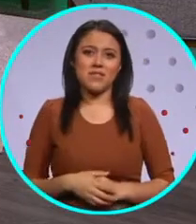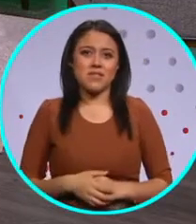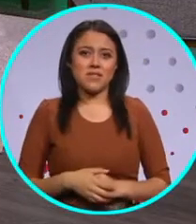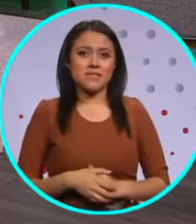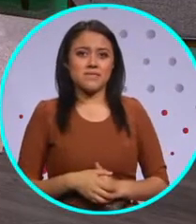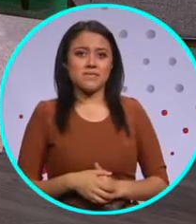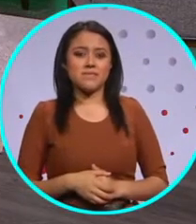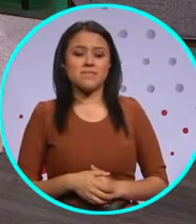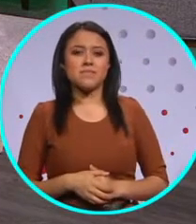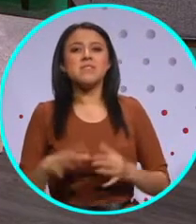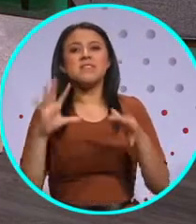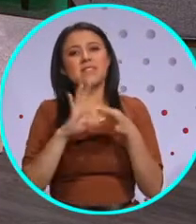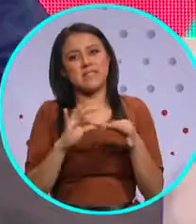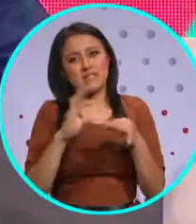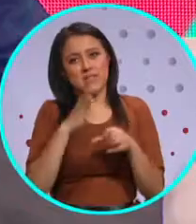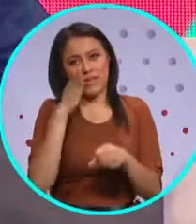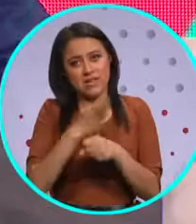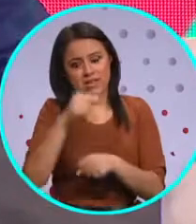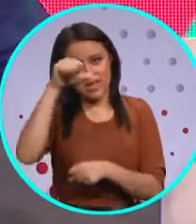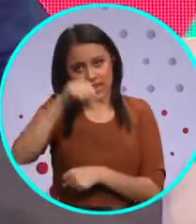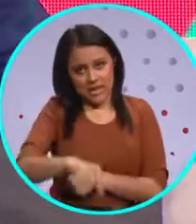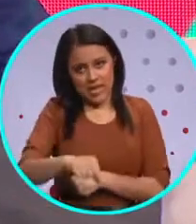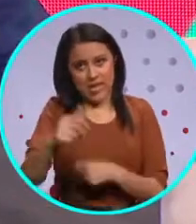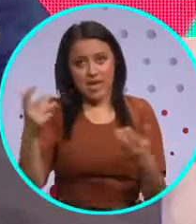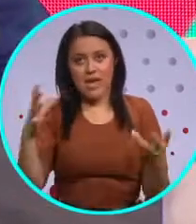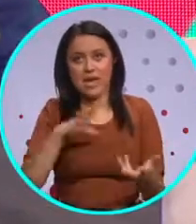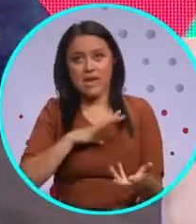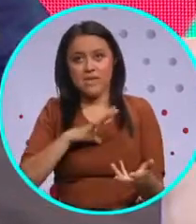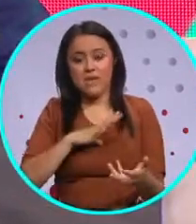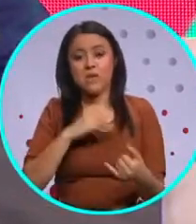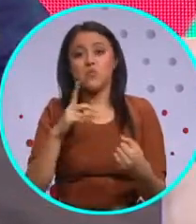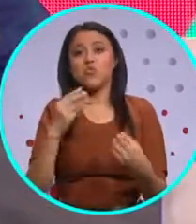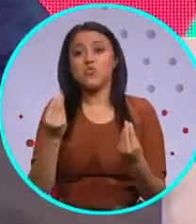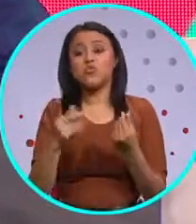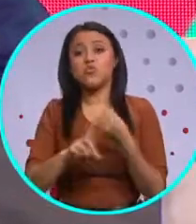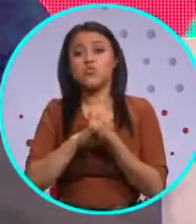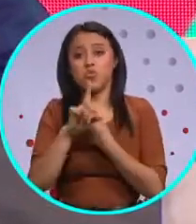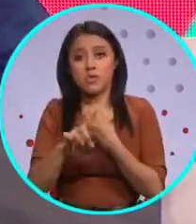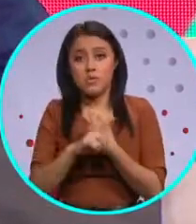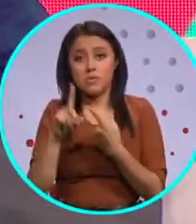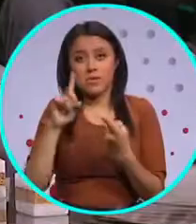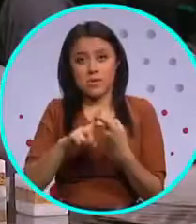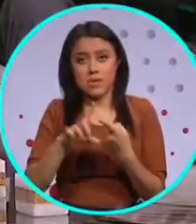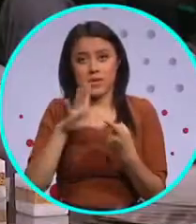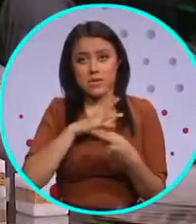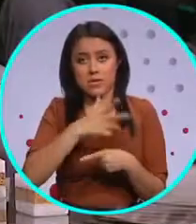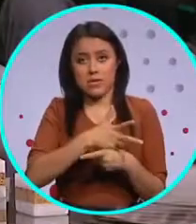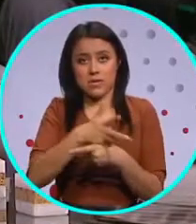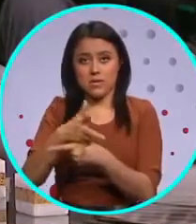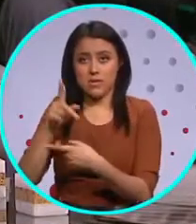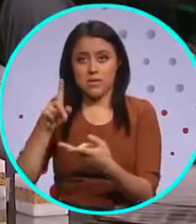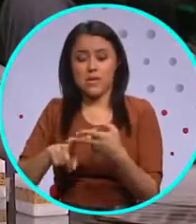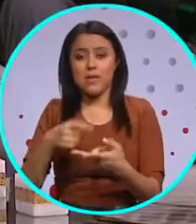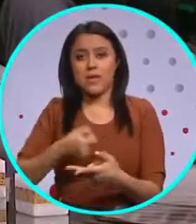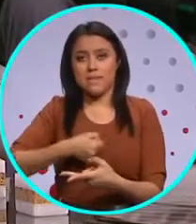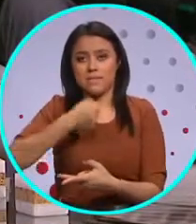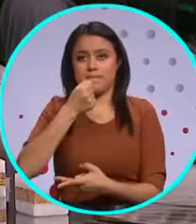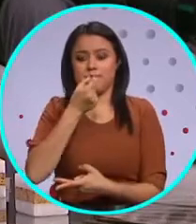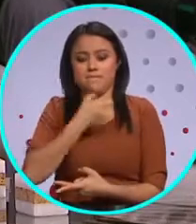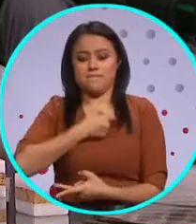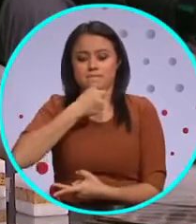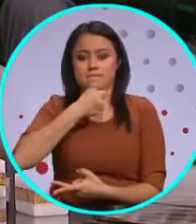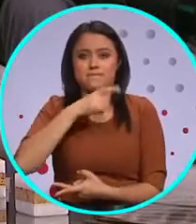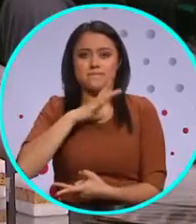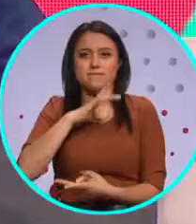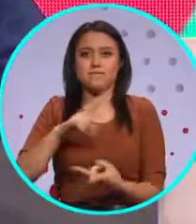me explicó el detalle aquí en el estudio tiene muchas broncas porque tenemos las señales de cámaras las señales de micrófonos las